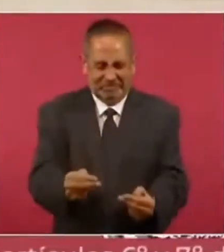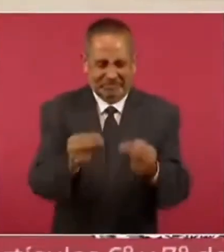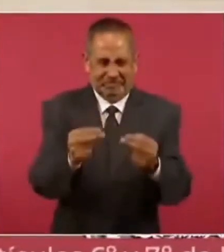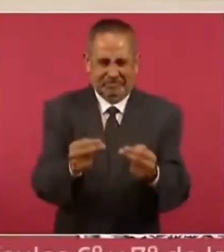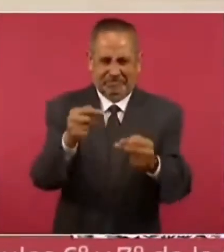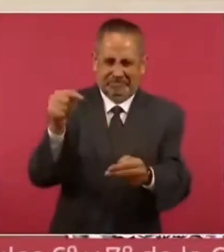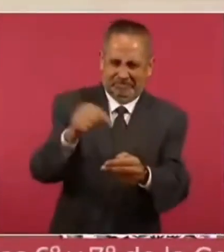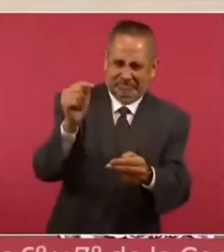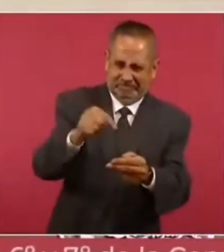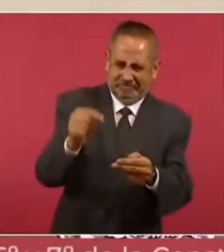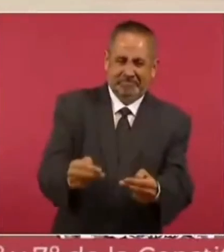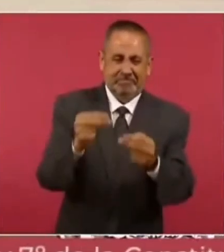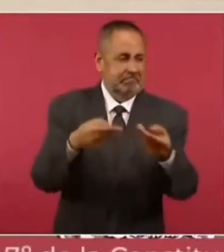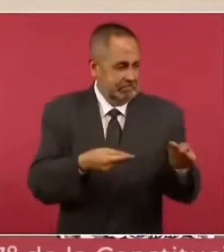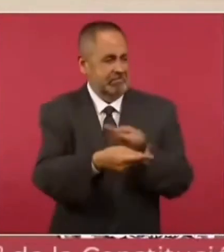diferencia.